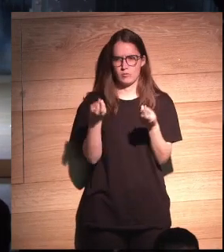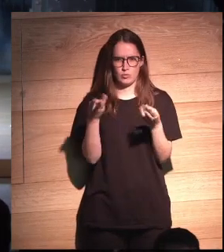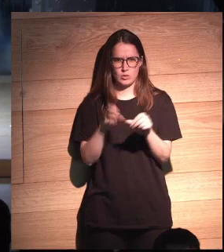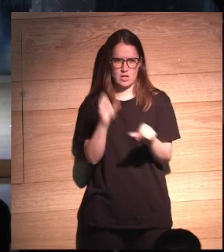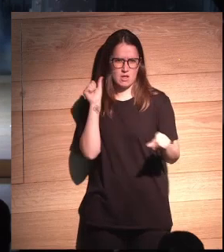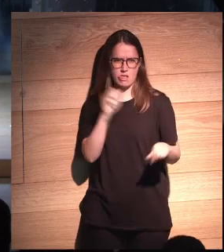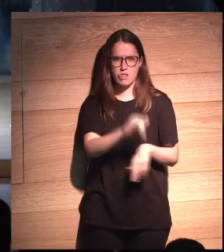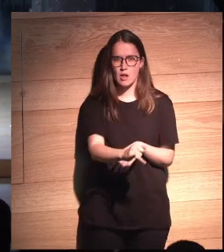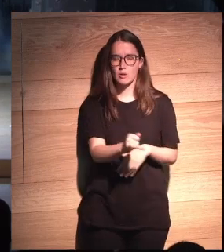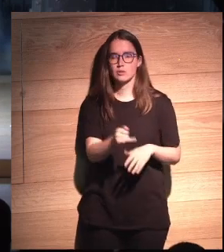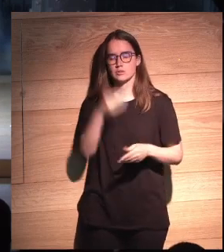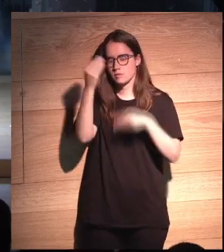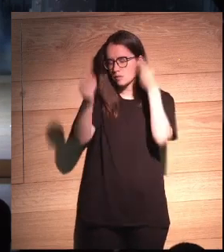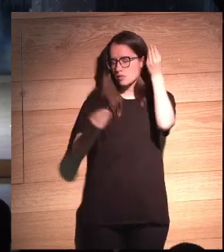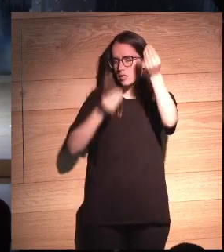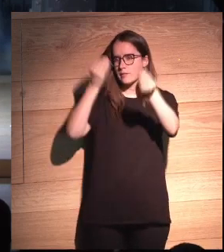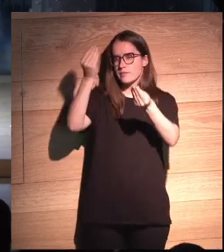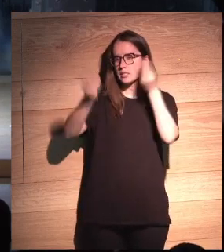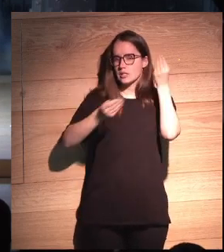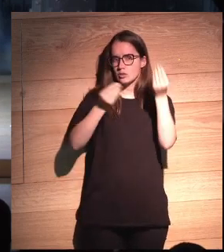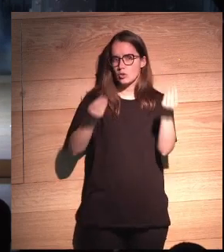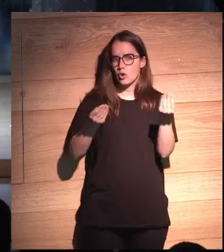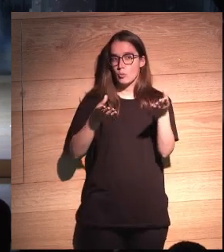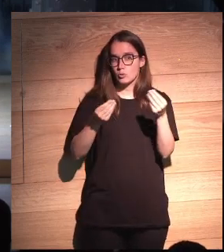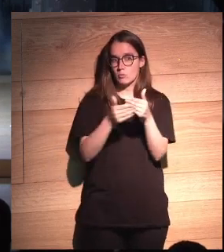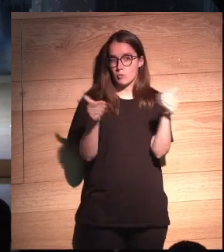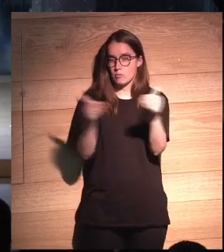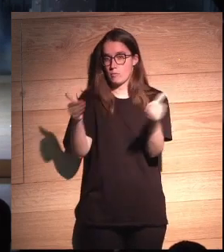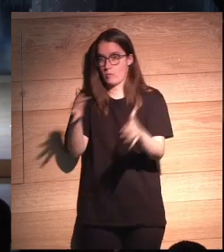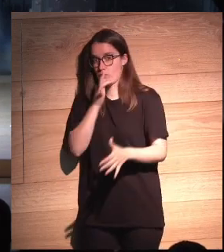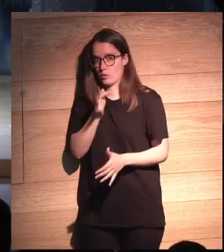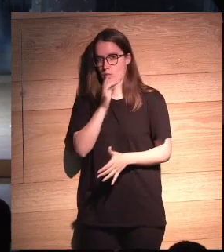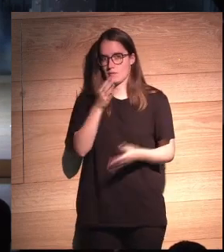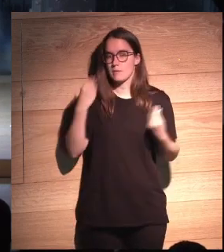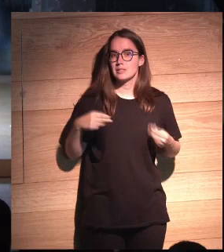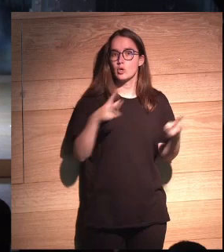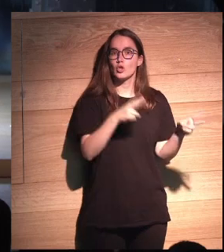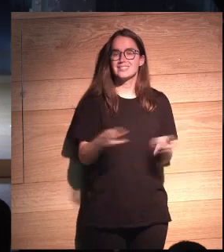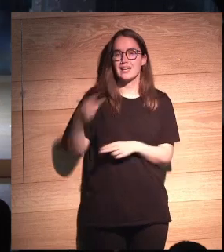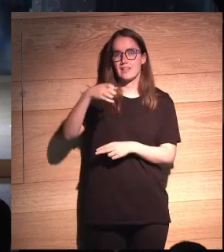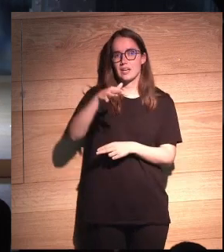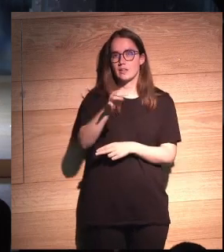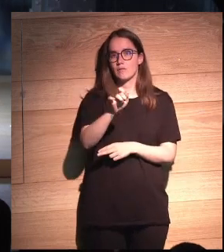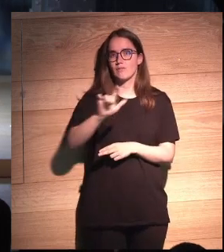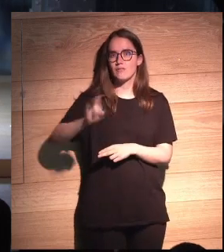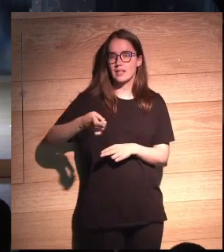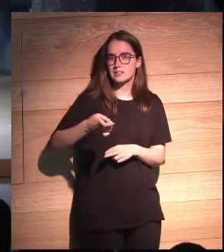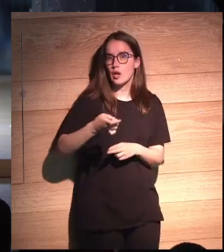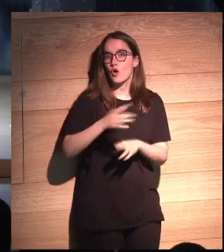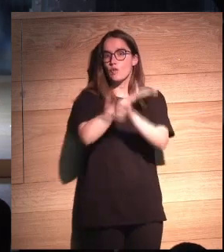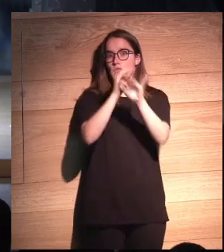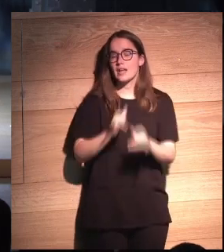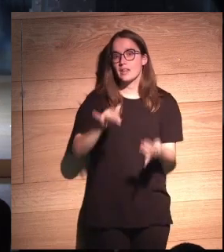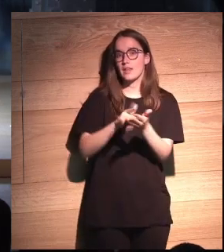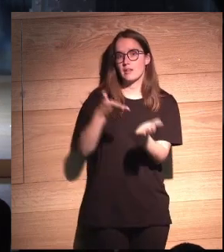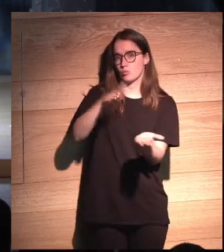llevamos? Cuando la estábamos ideando, realmente no se habían estrenado muchas de ellas, de las más recientes, como la serie de Netflix y Feliz Día de tu Muerte. Y